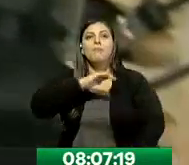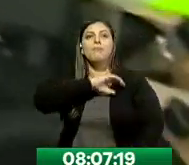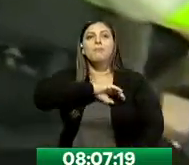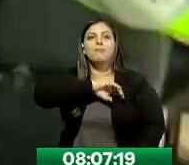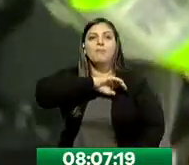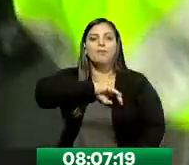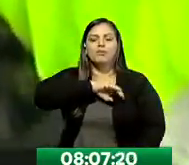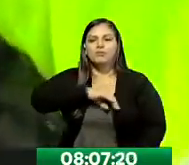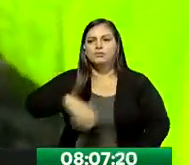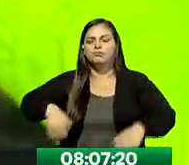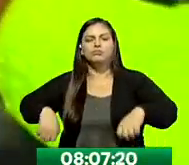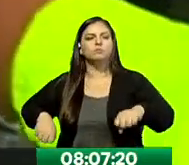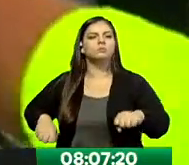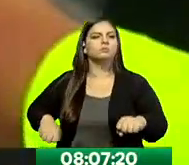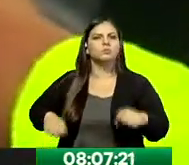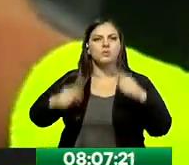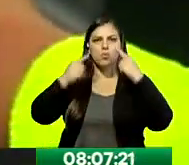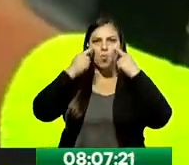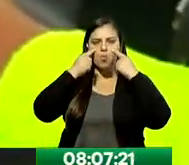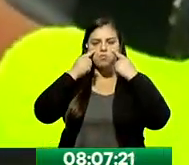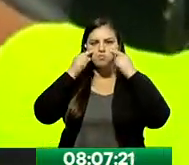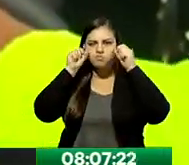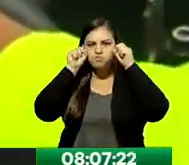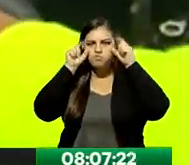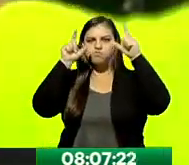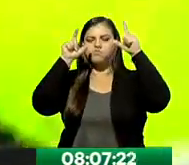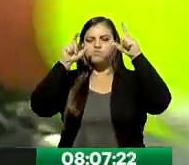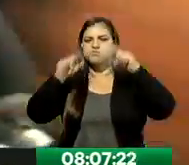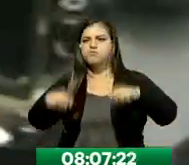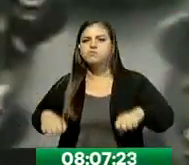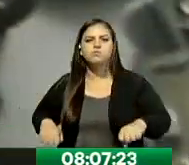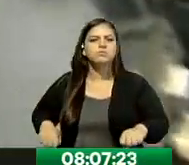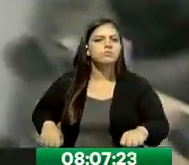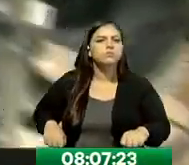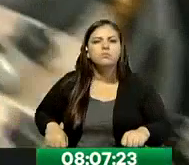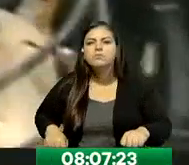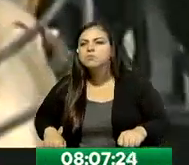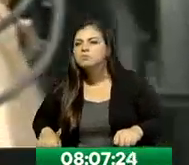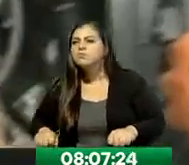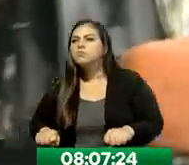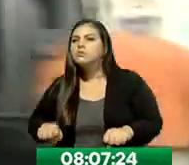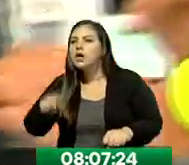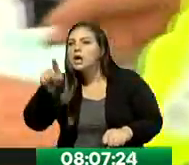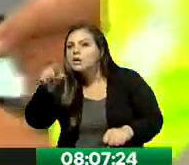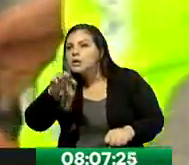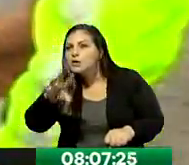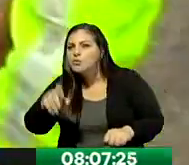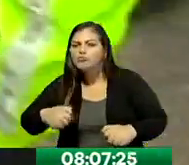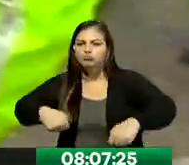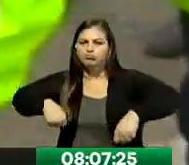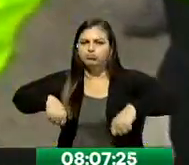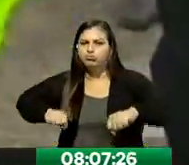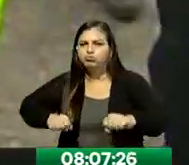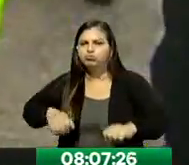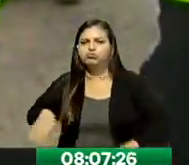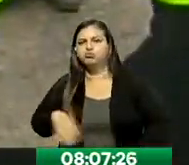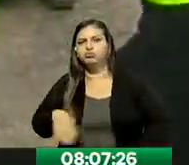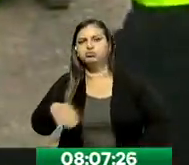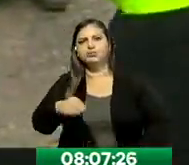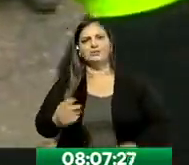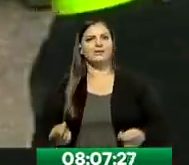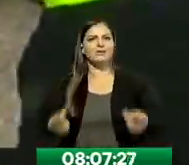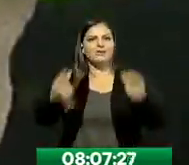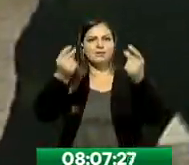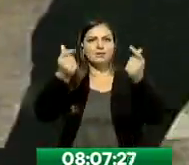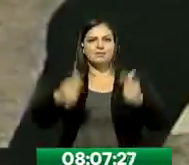de ilícito. Okay. Y la mañana de hoy, en este operativo que se está ejecutando, ¿qué es lo que básicamente ustedes han encontrado como